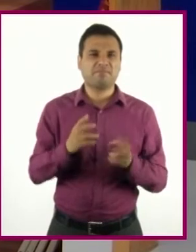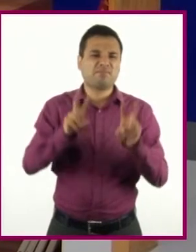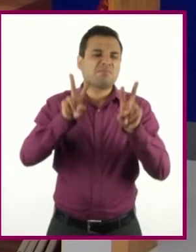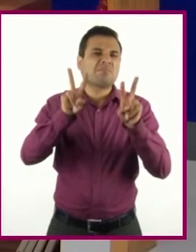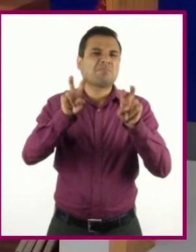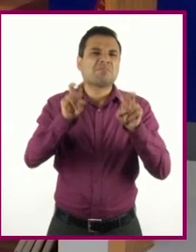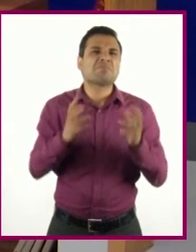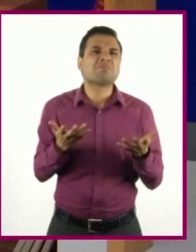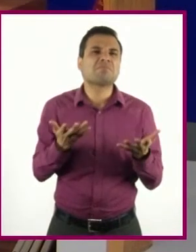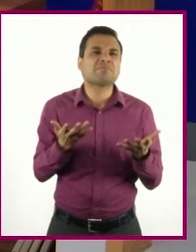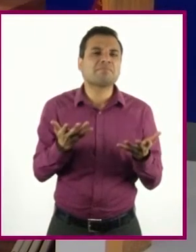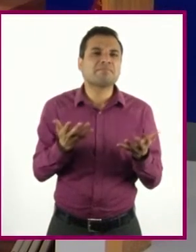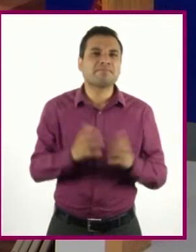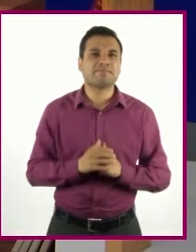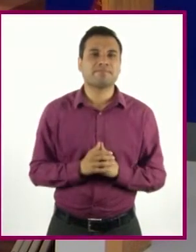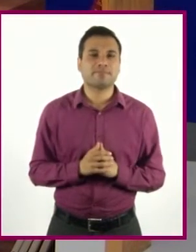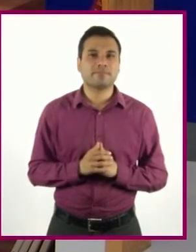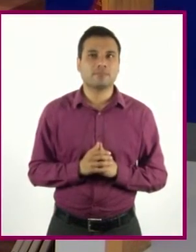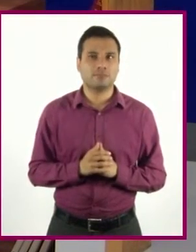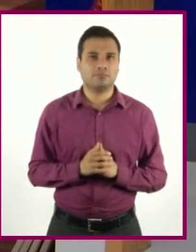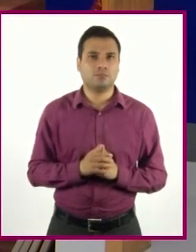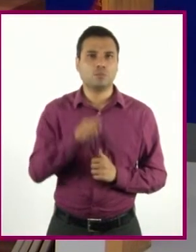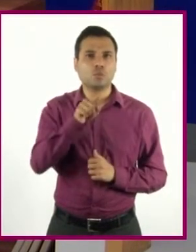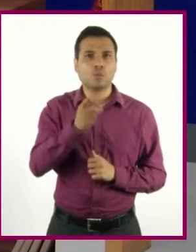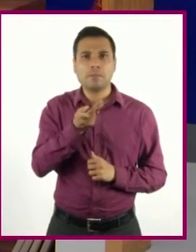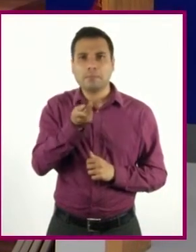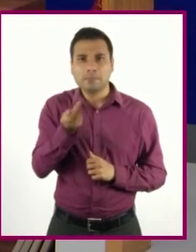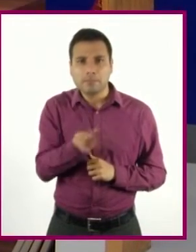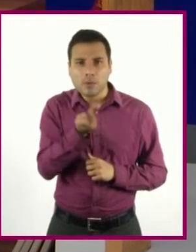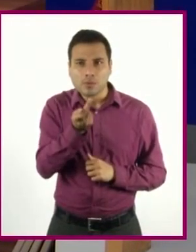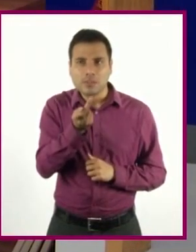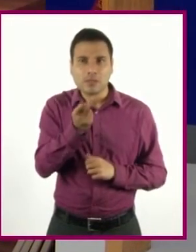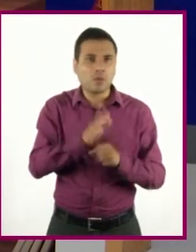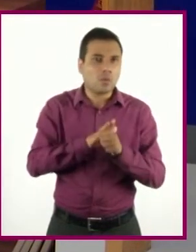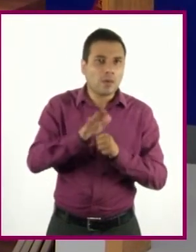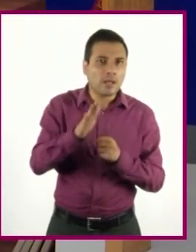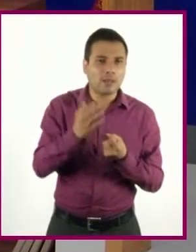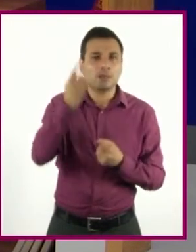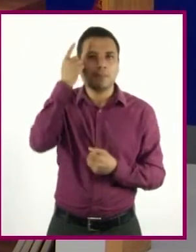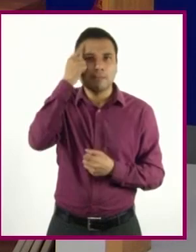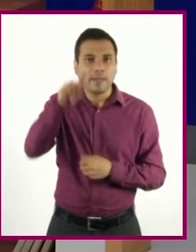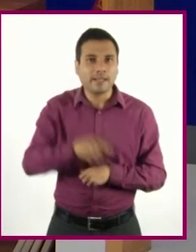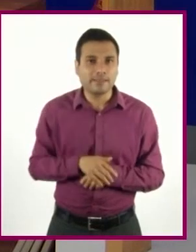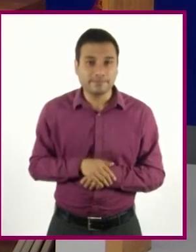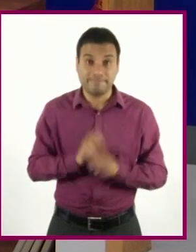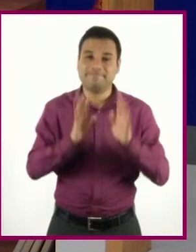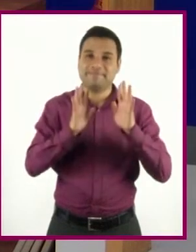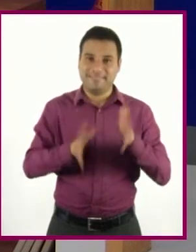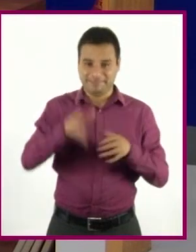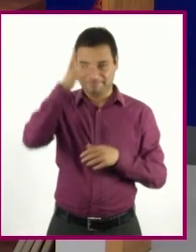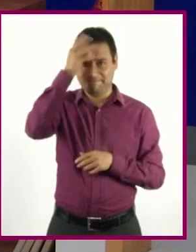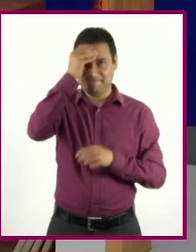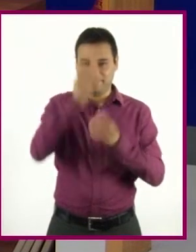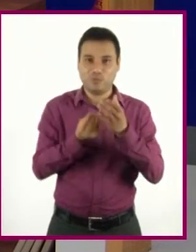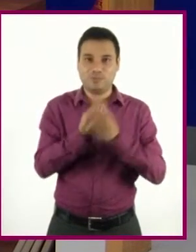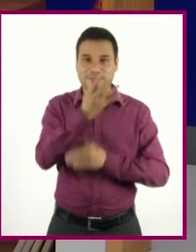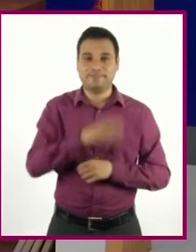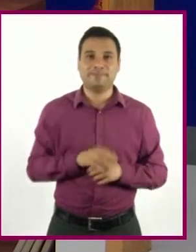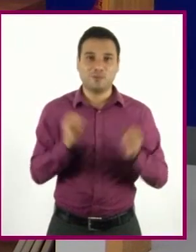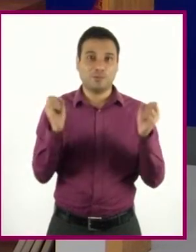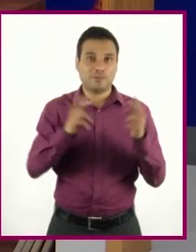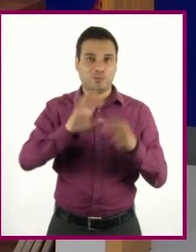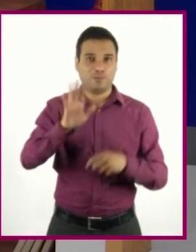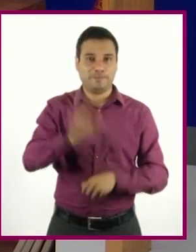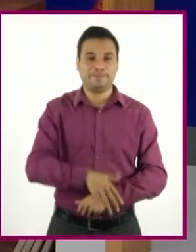compartido sobre qué quieres preguntar y para qué. Hemos aprendido algo nuevo juntos. Hasta